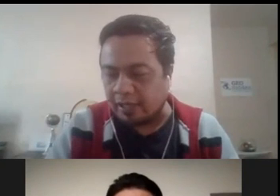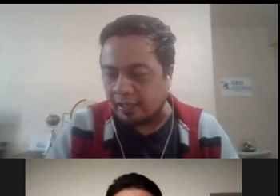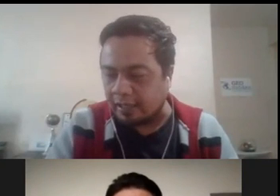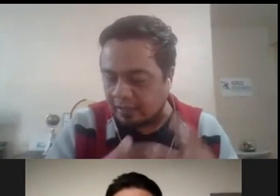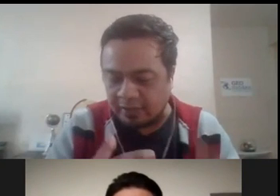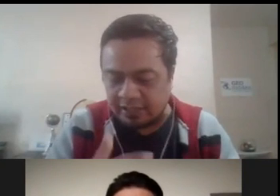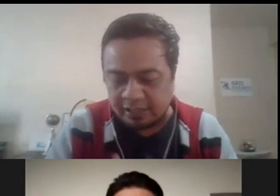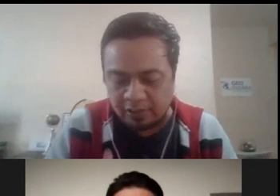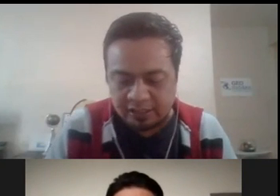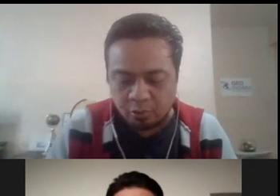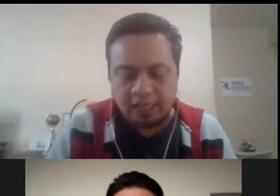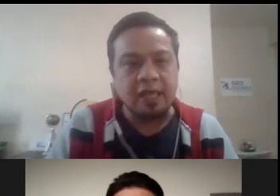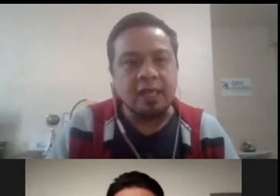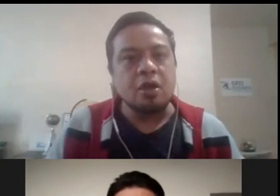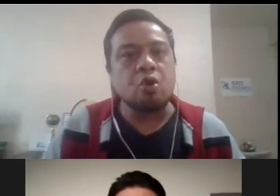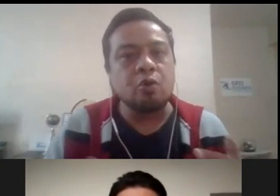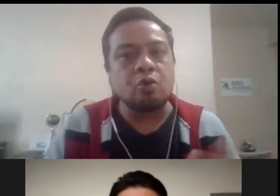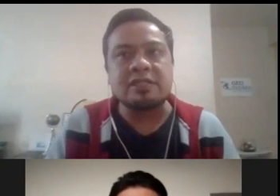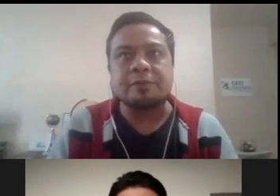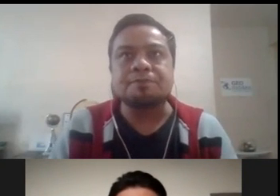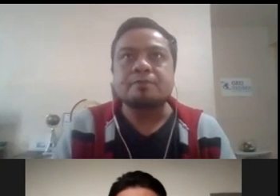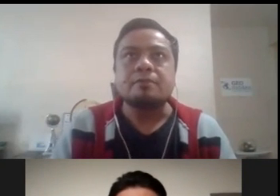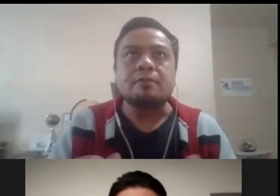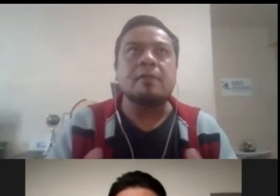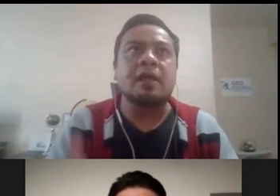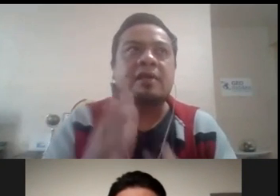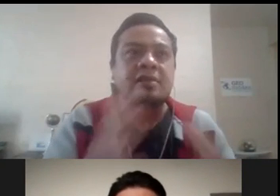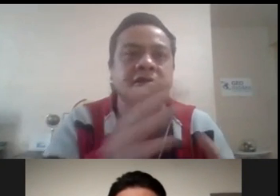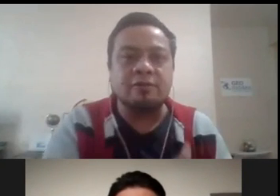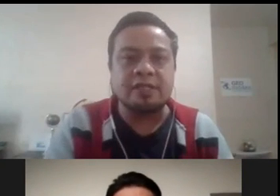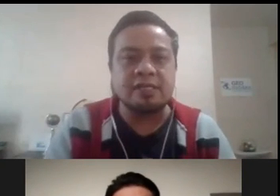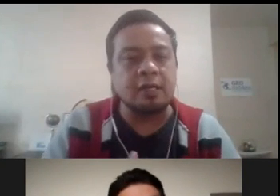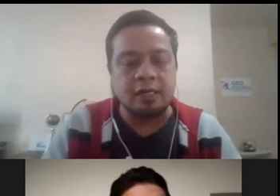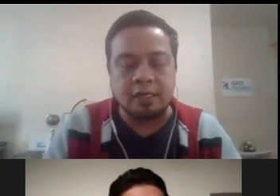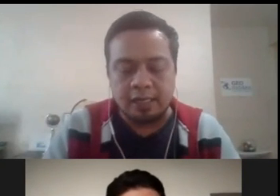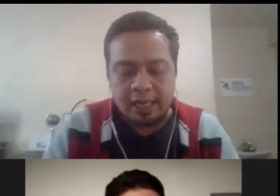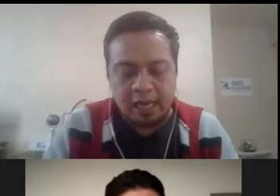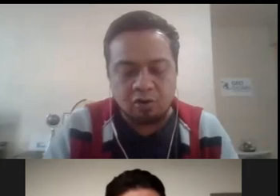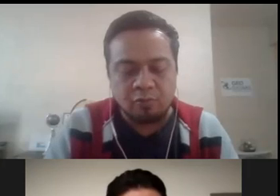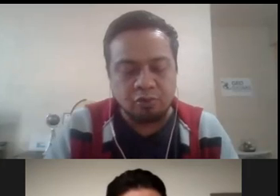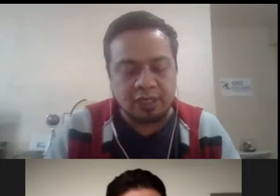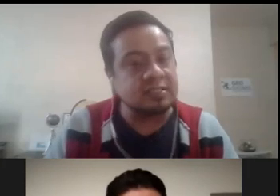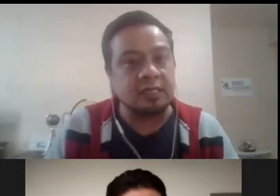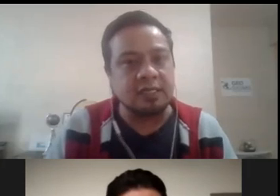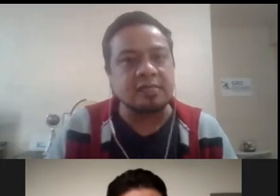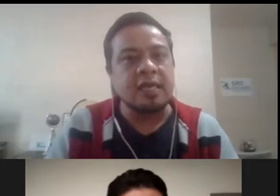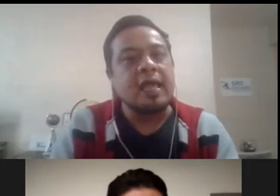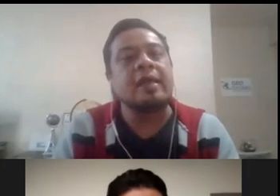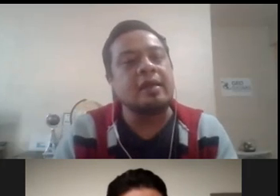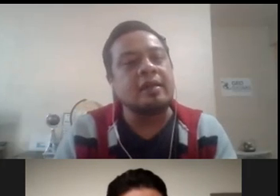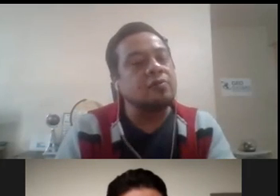conforme también esta duda que surgía, ¿cómo comenzar? Y haciendo referencia al acomodo de las